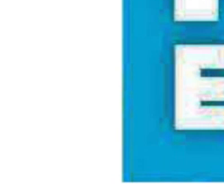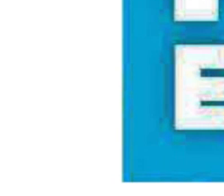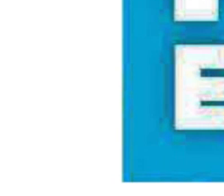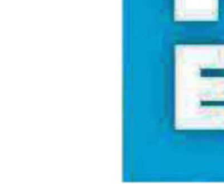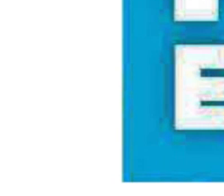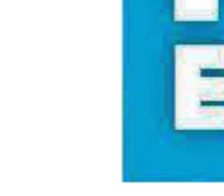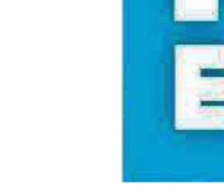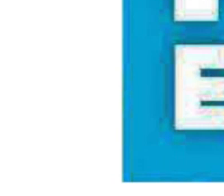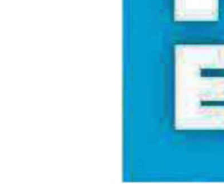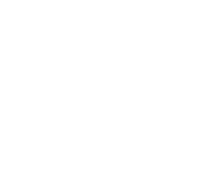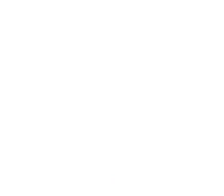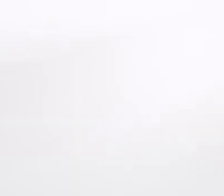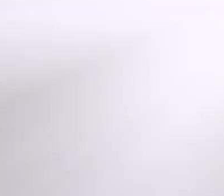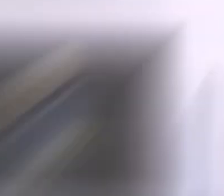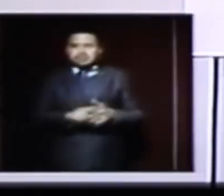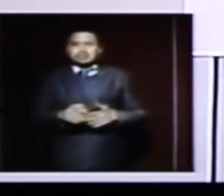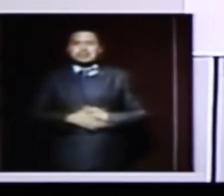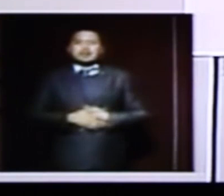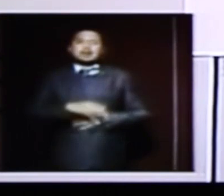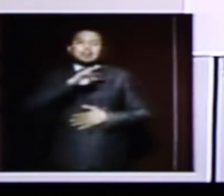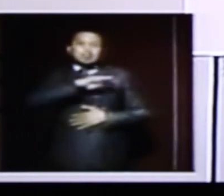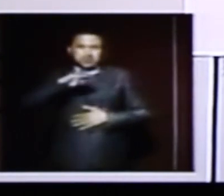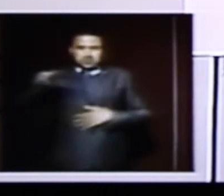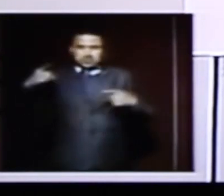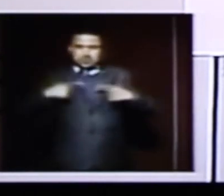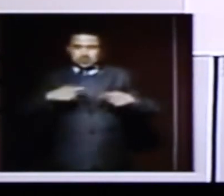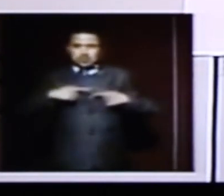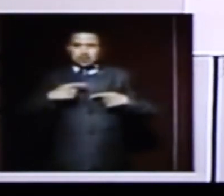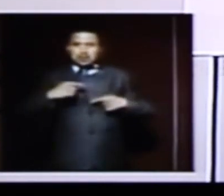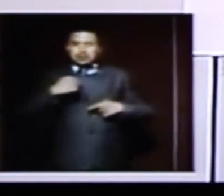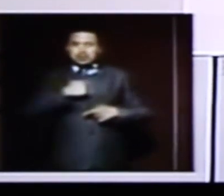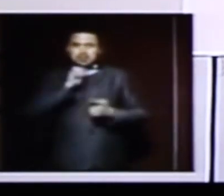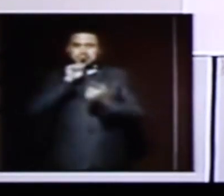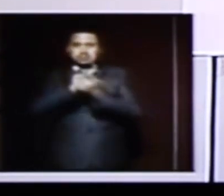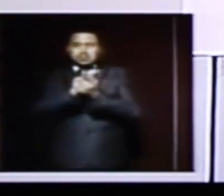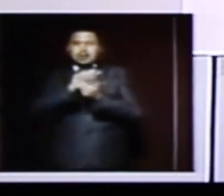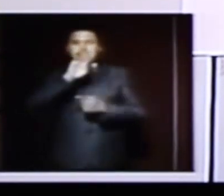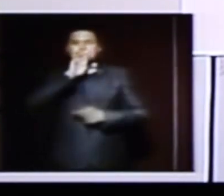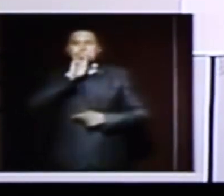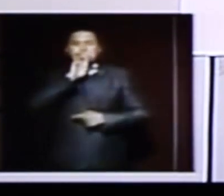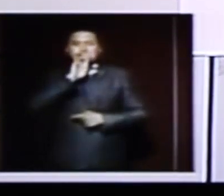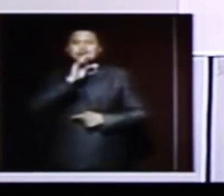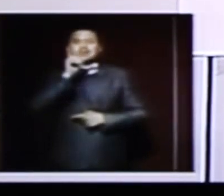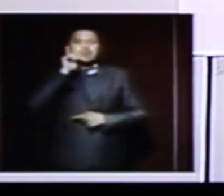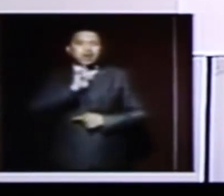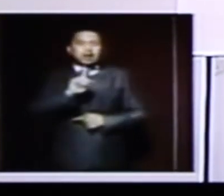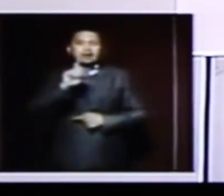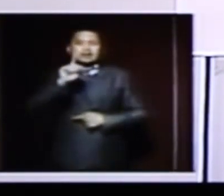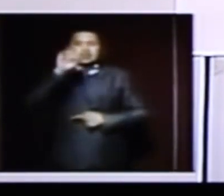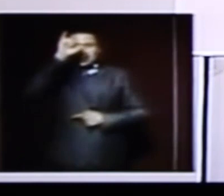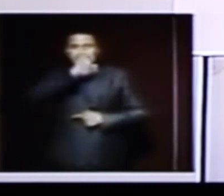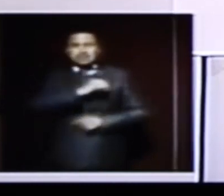caa Go michoacanos me dirijo a ustedes madres mujeres trabajadores jefes de